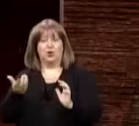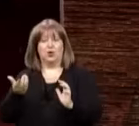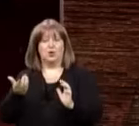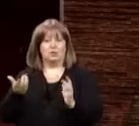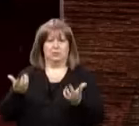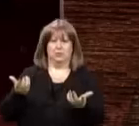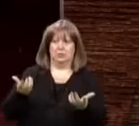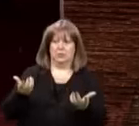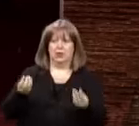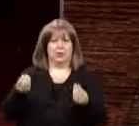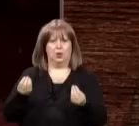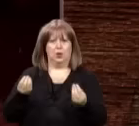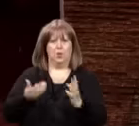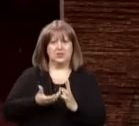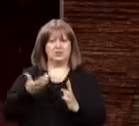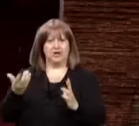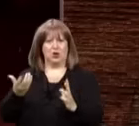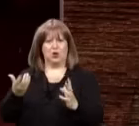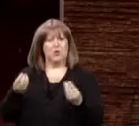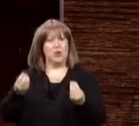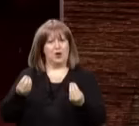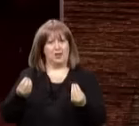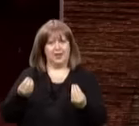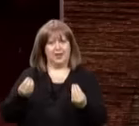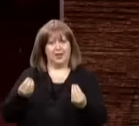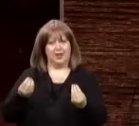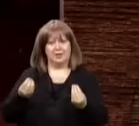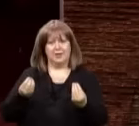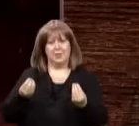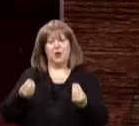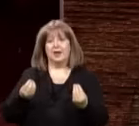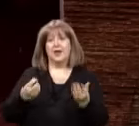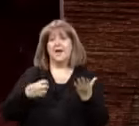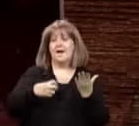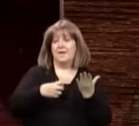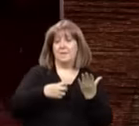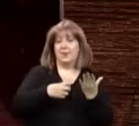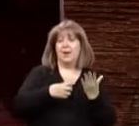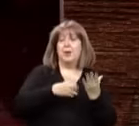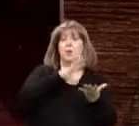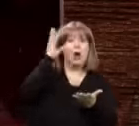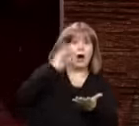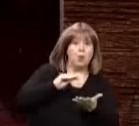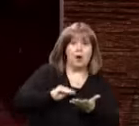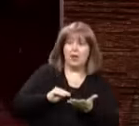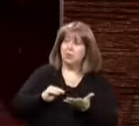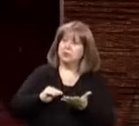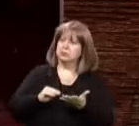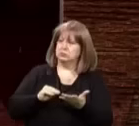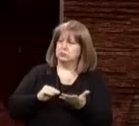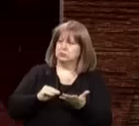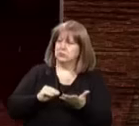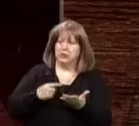fue que la querella es la que representa a la familia del padre de Lucio Dupuy, presentaron como